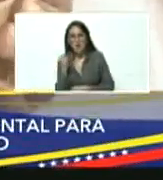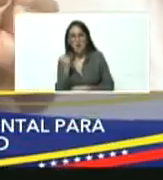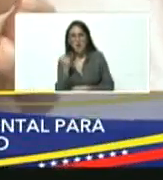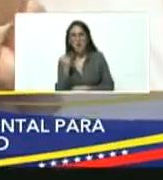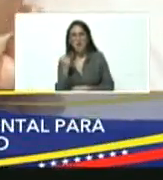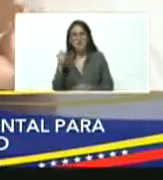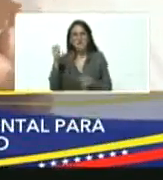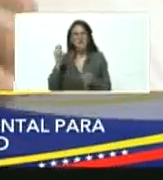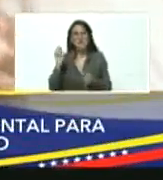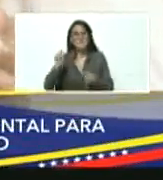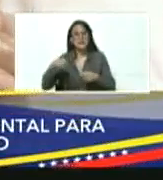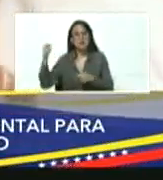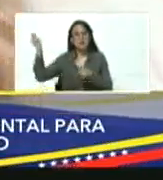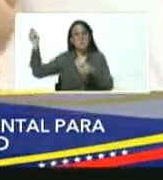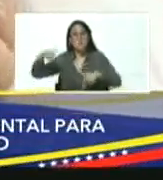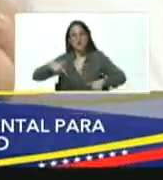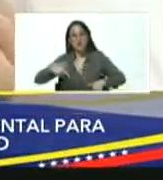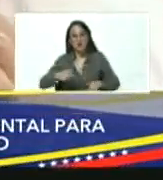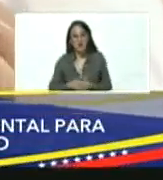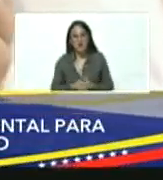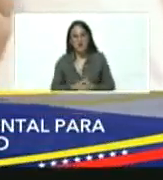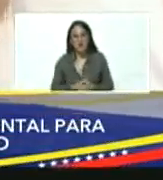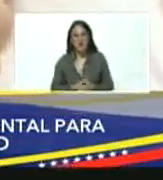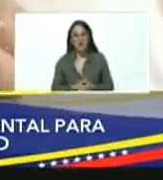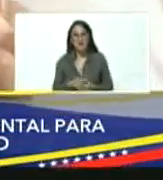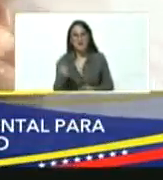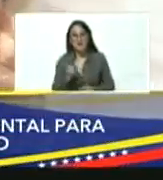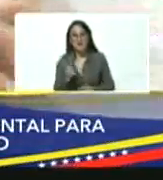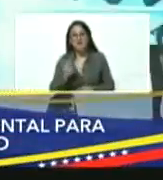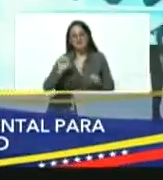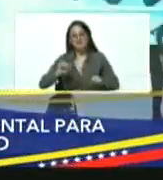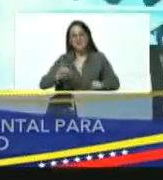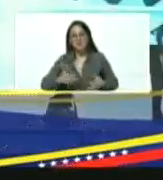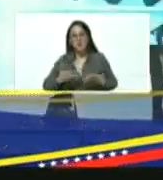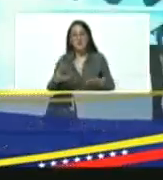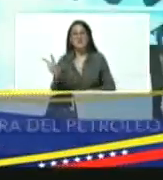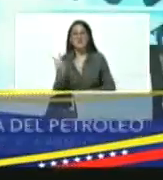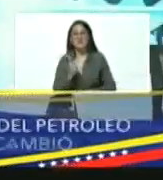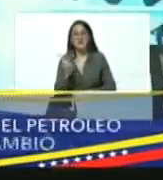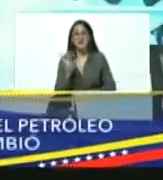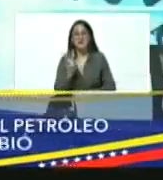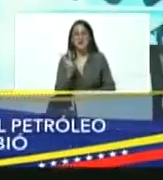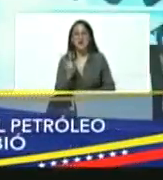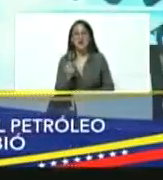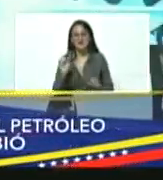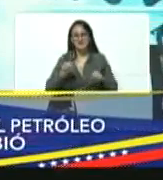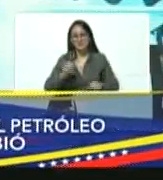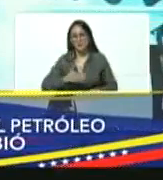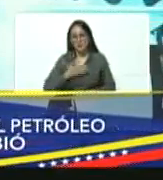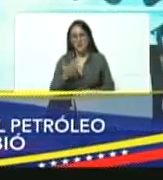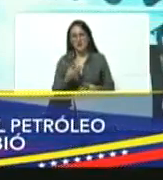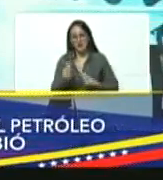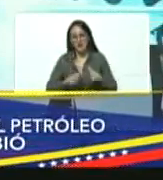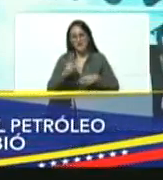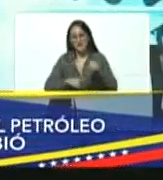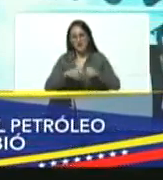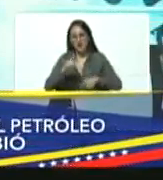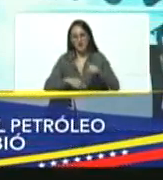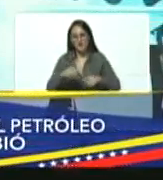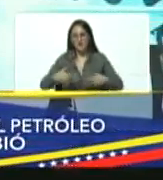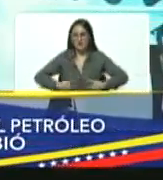zapatos importados, digo, Venezuela sí se puede. Venezuela, vale la pena lo que estamos haciendo, vale la